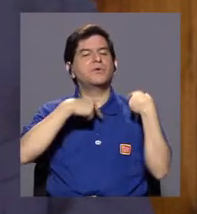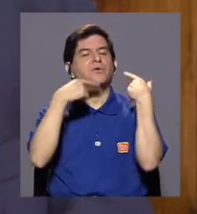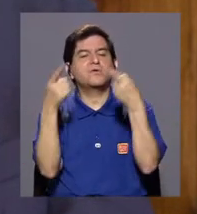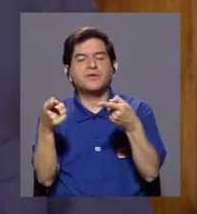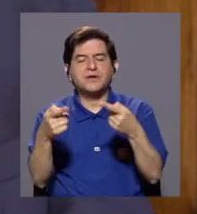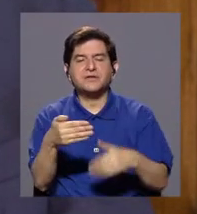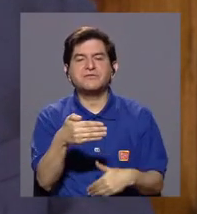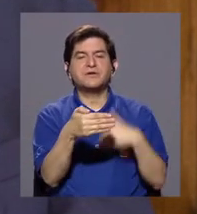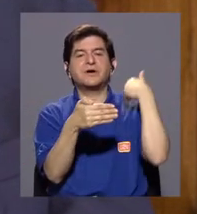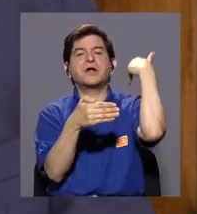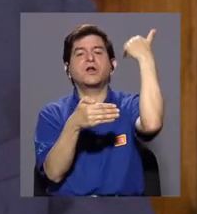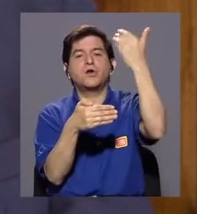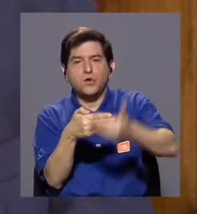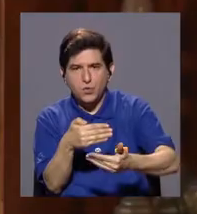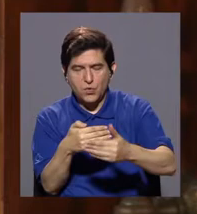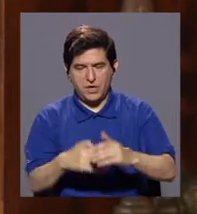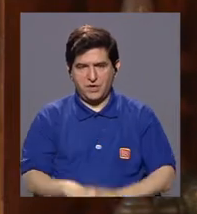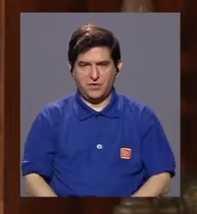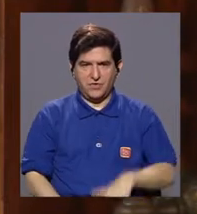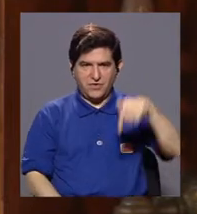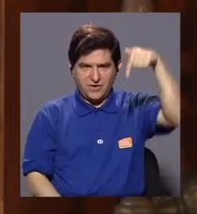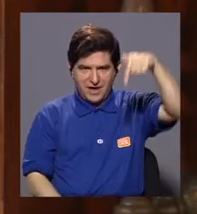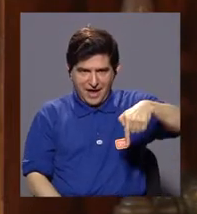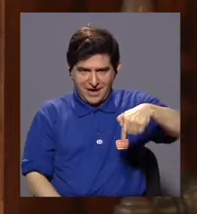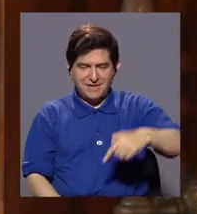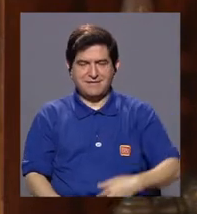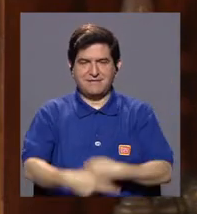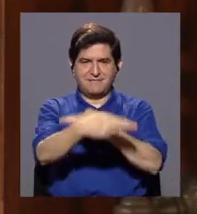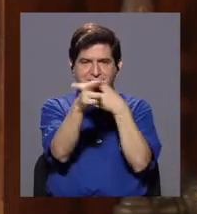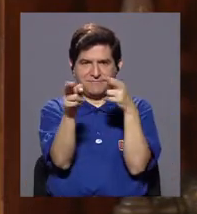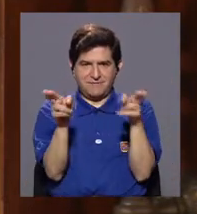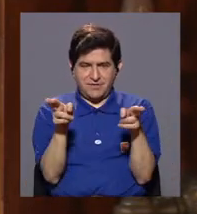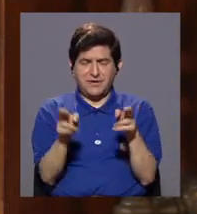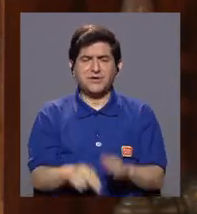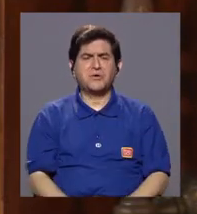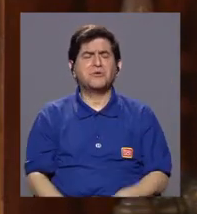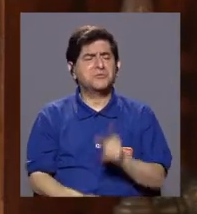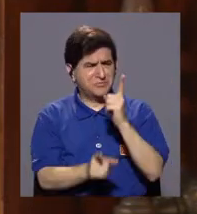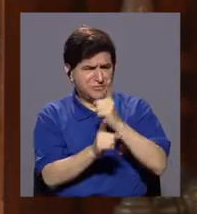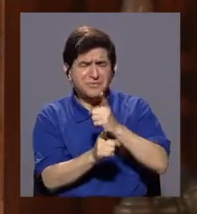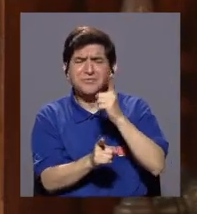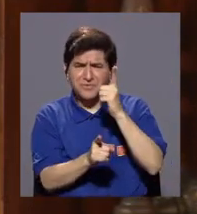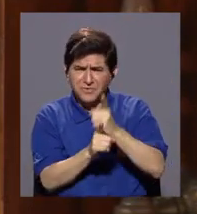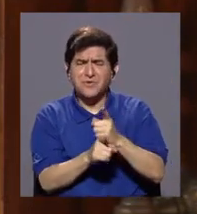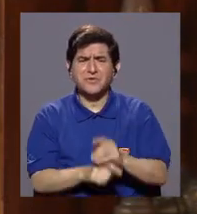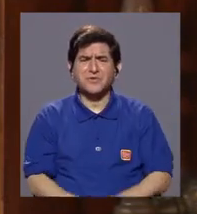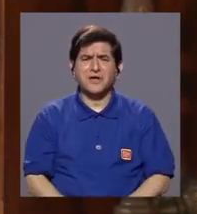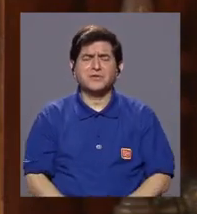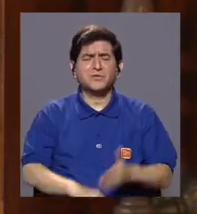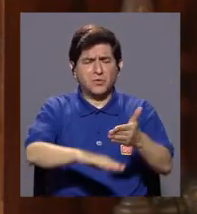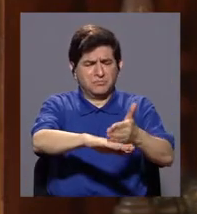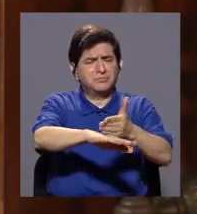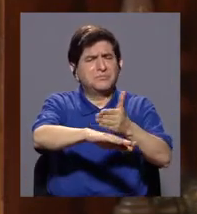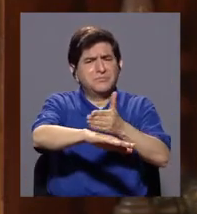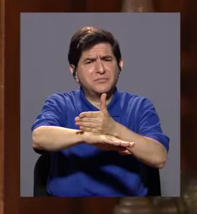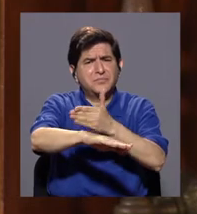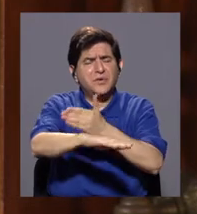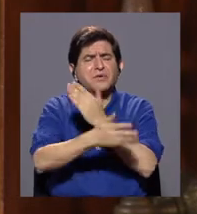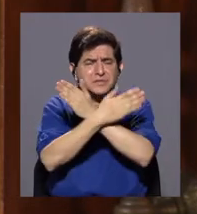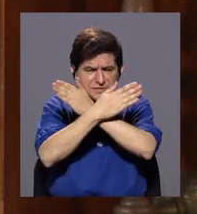condujera a que posteriormente aquí en esta región efectivamente